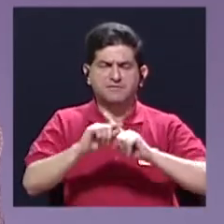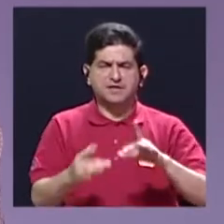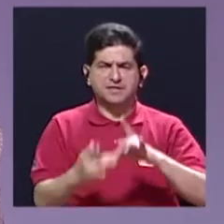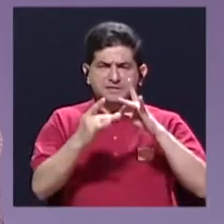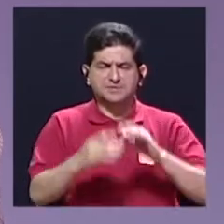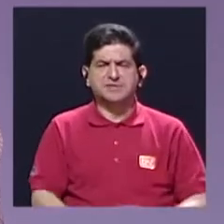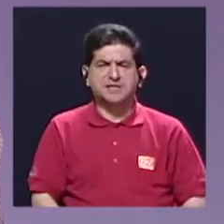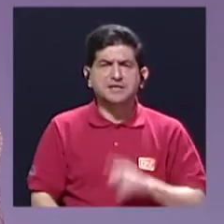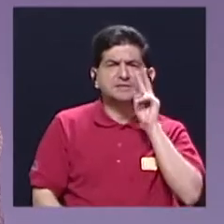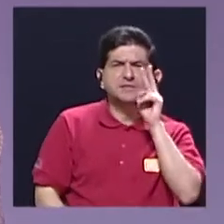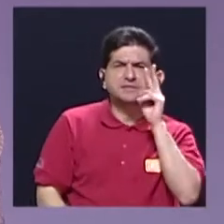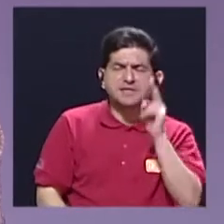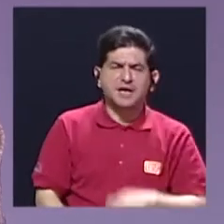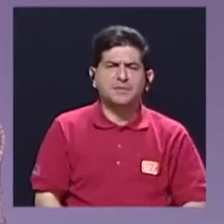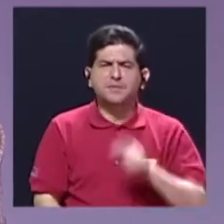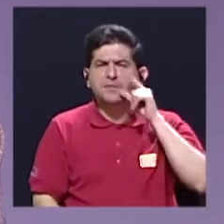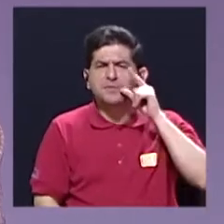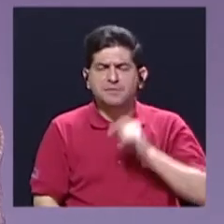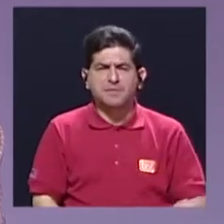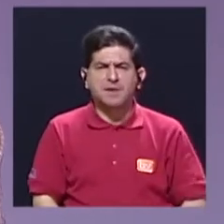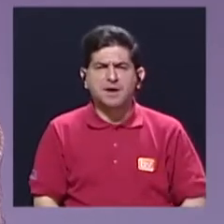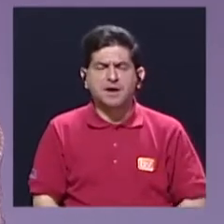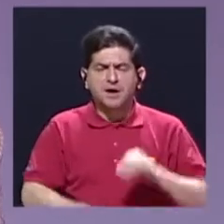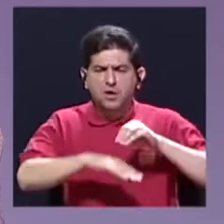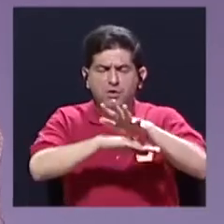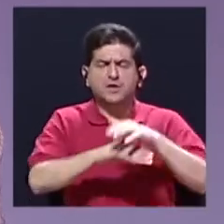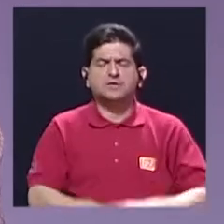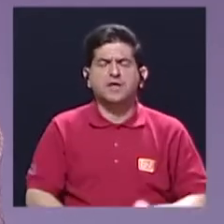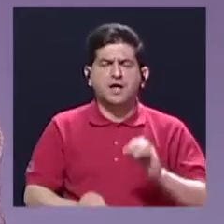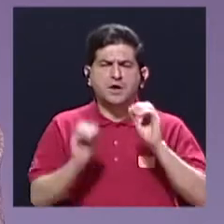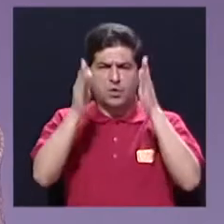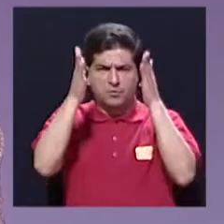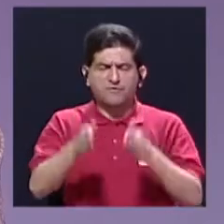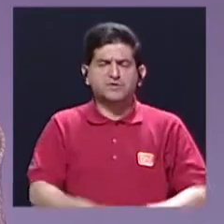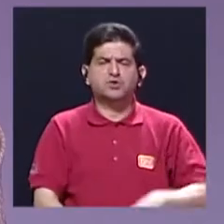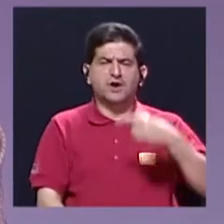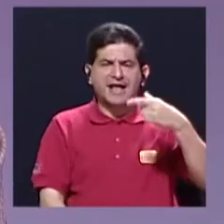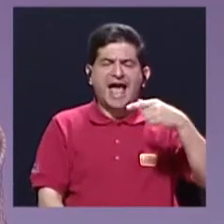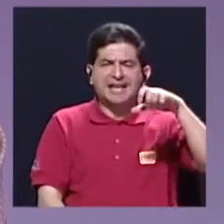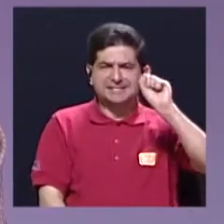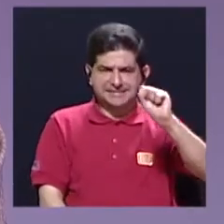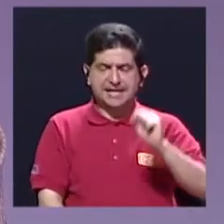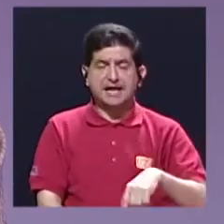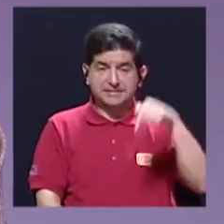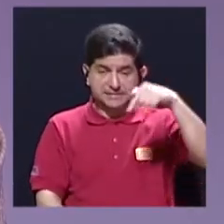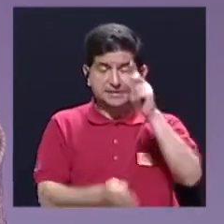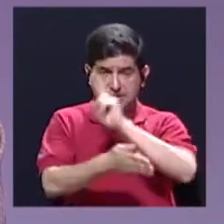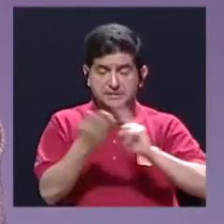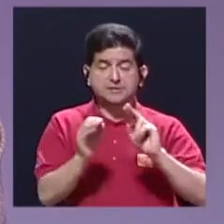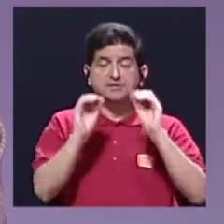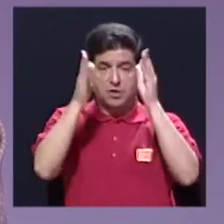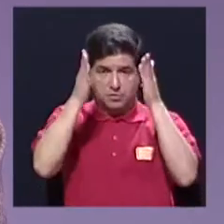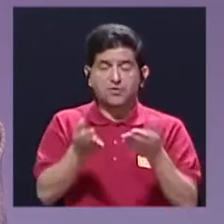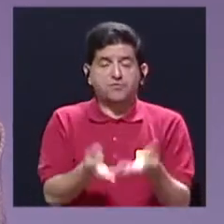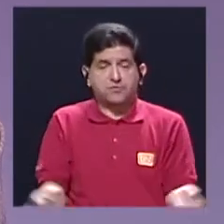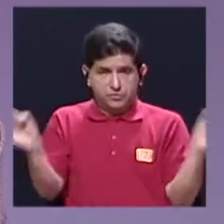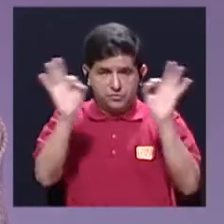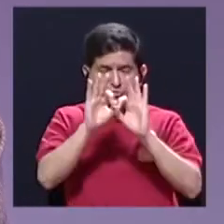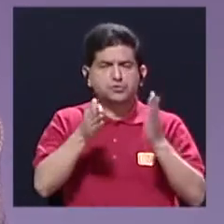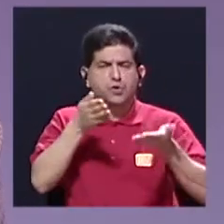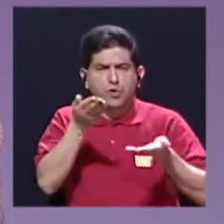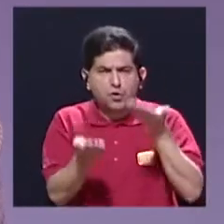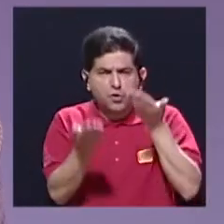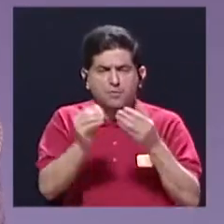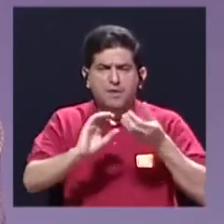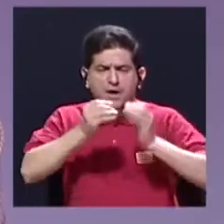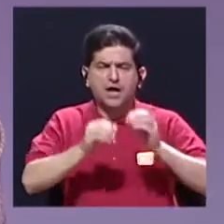que fueron orientados en su inicio por el profesor Gary Stiles, un profesor muy importante de nuestra universidad, que comparó la